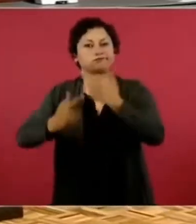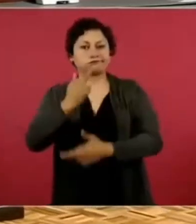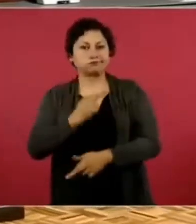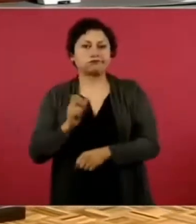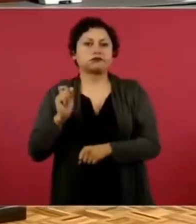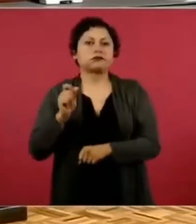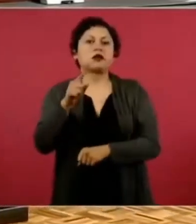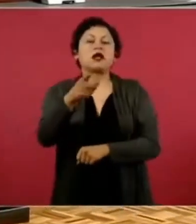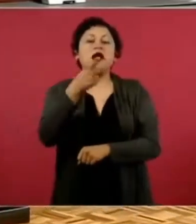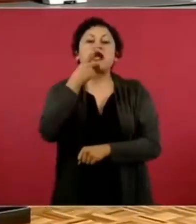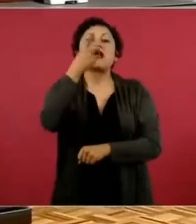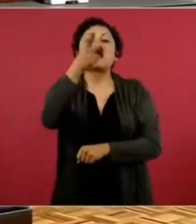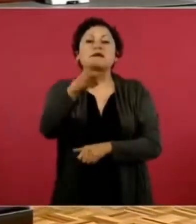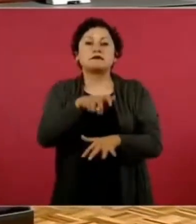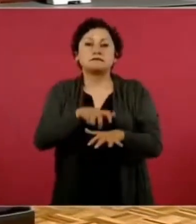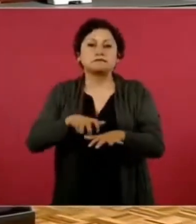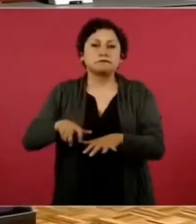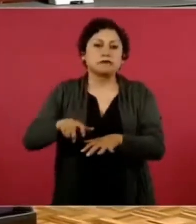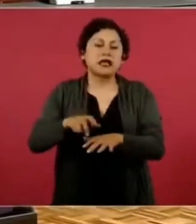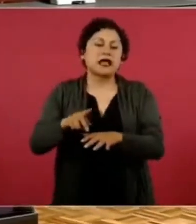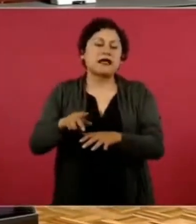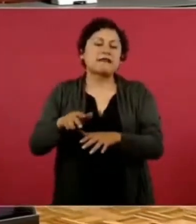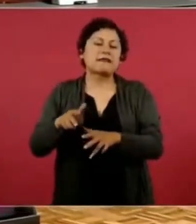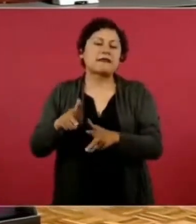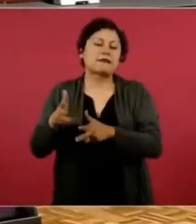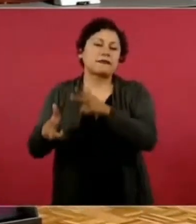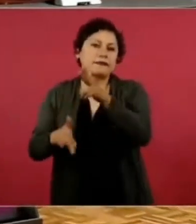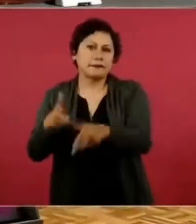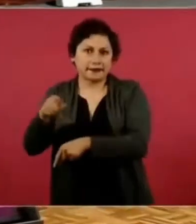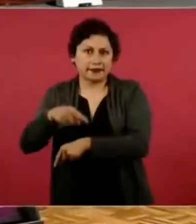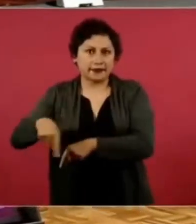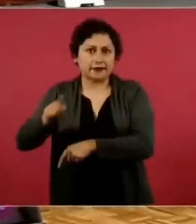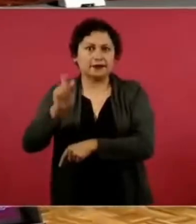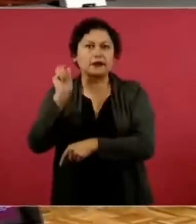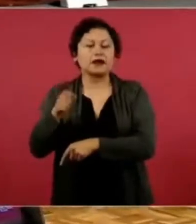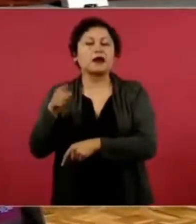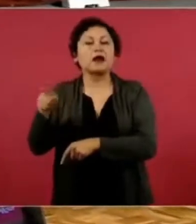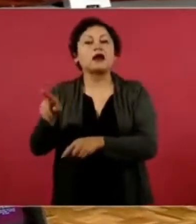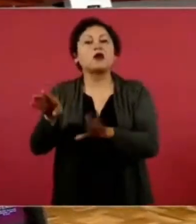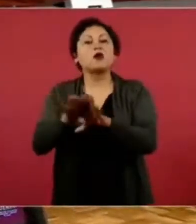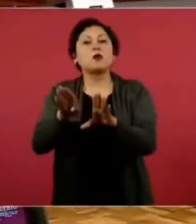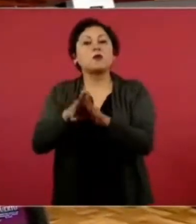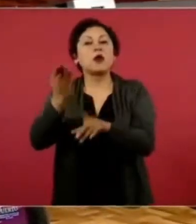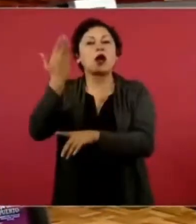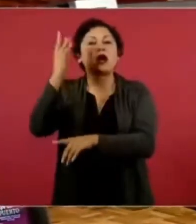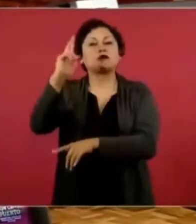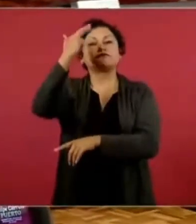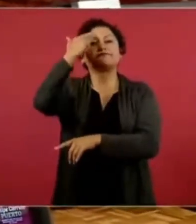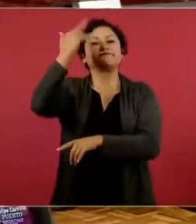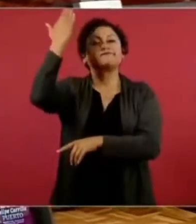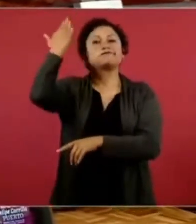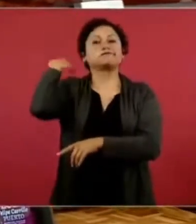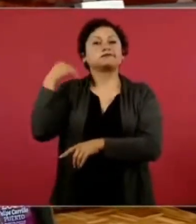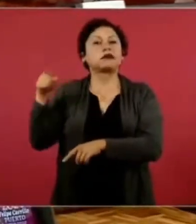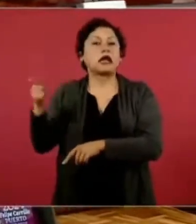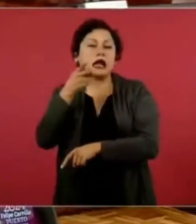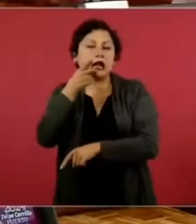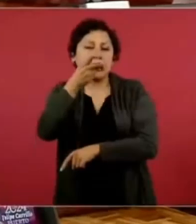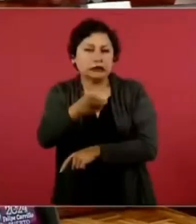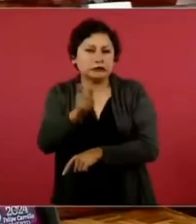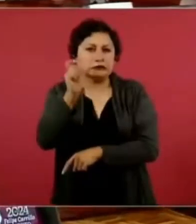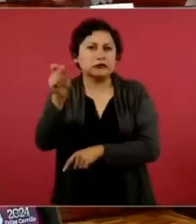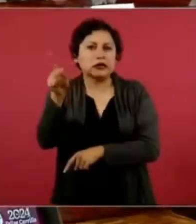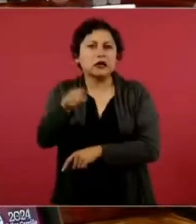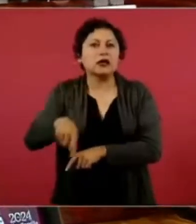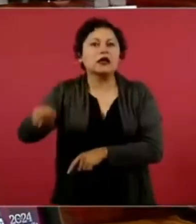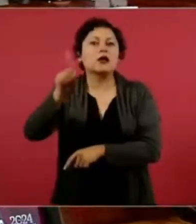transísmico, como una herida, una llaga supurante en el corazón de los originarios que luchan, habla de las madres buscadoras como mujeres que buscan ausencias